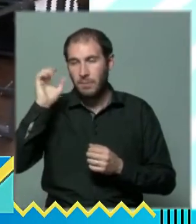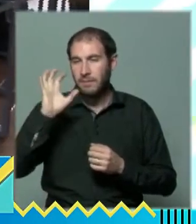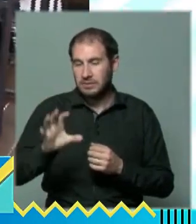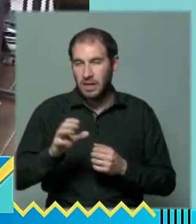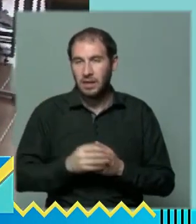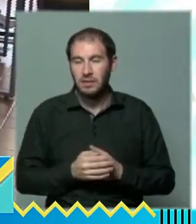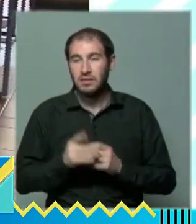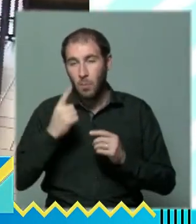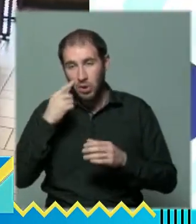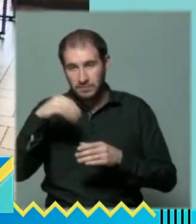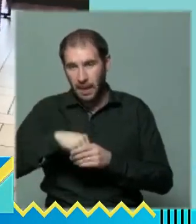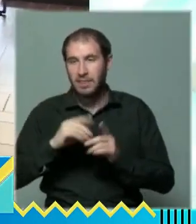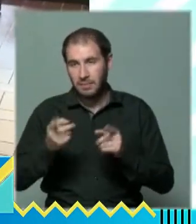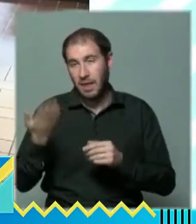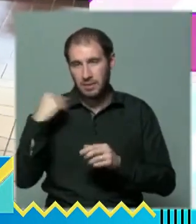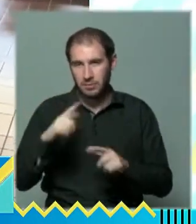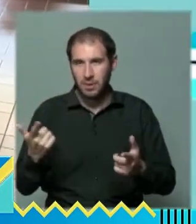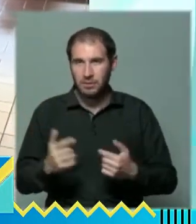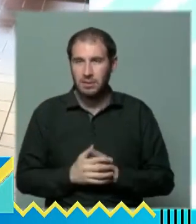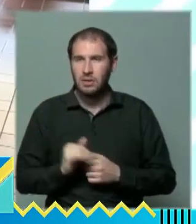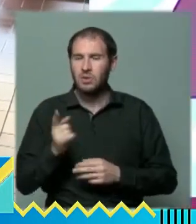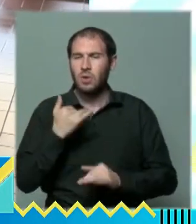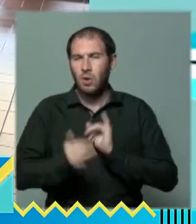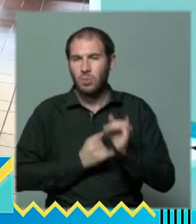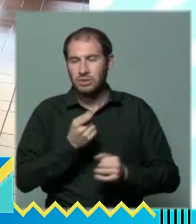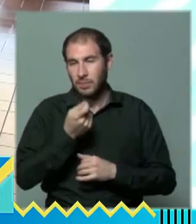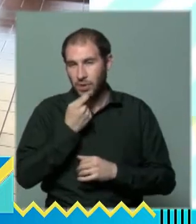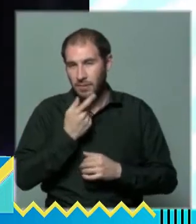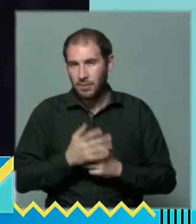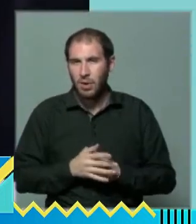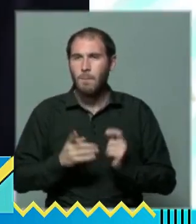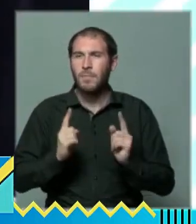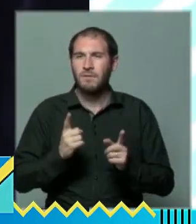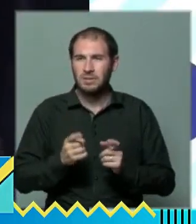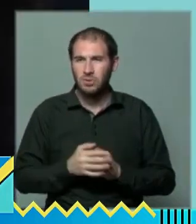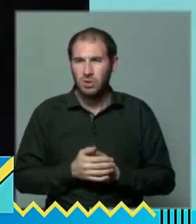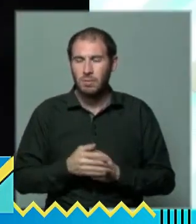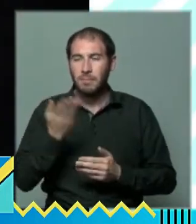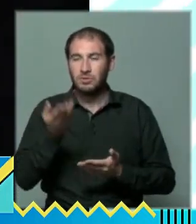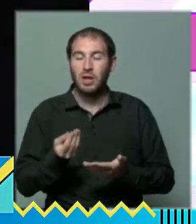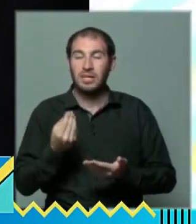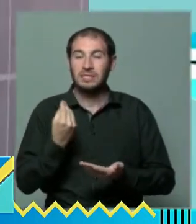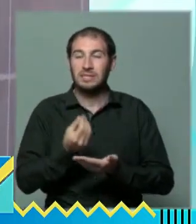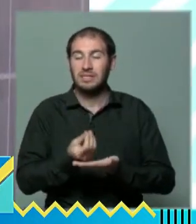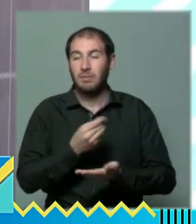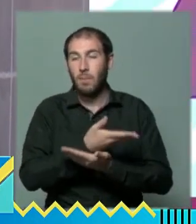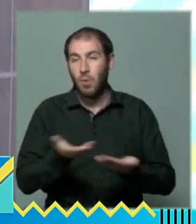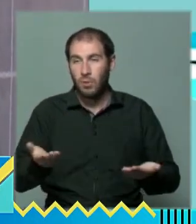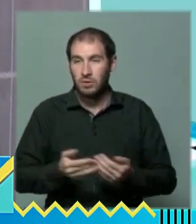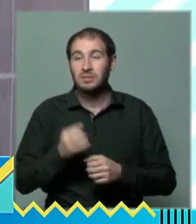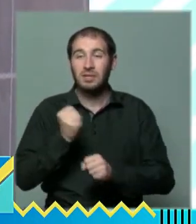provincial, se incluyó municipal, que no estaba. Nosotros decíamos, un docente es un funcionario público, es